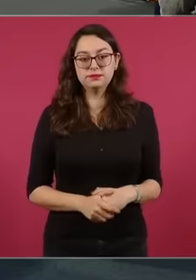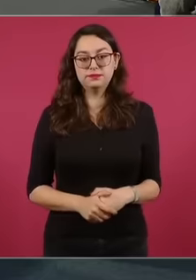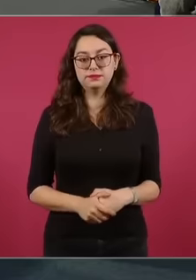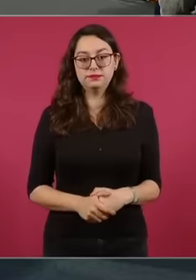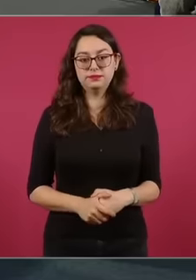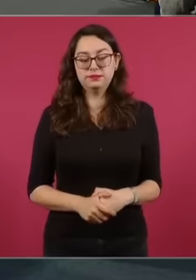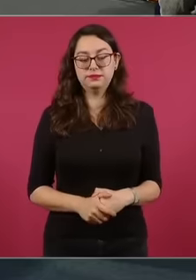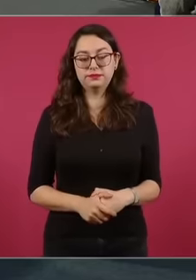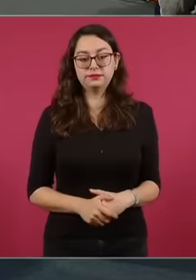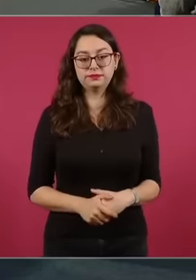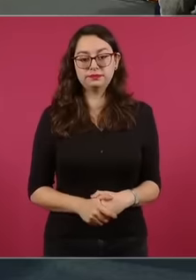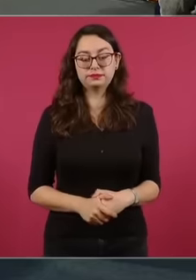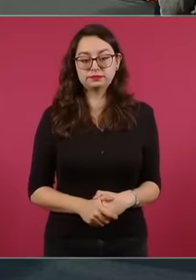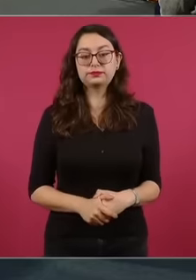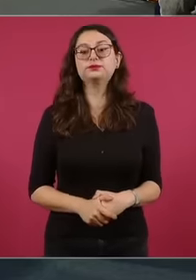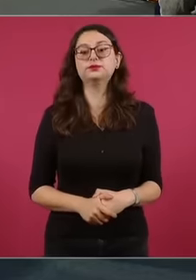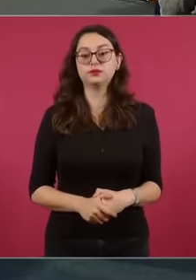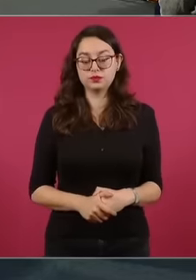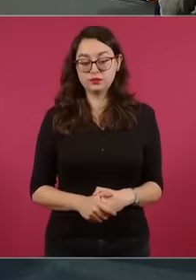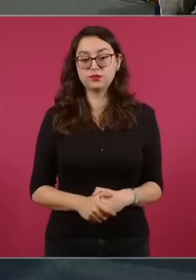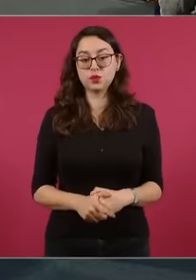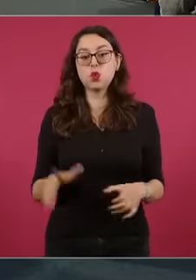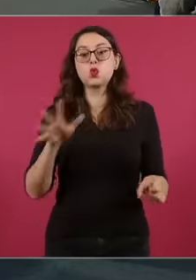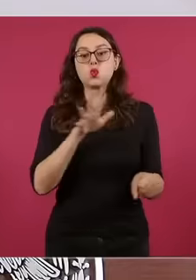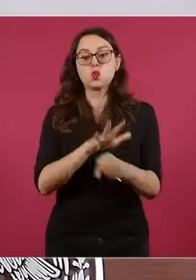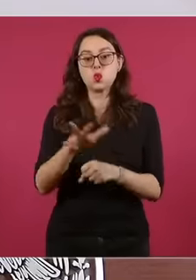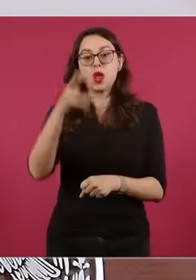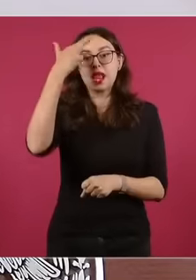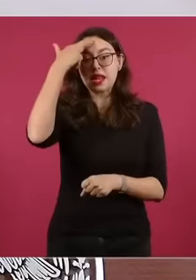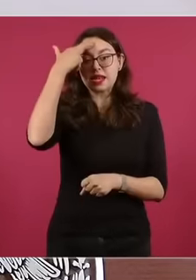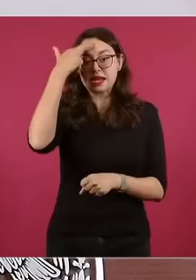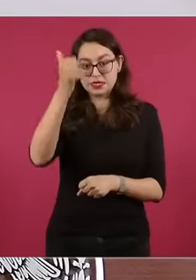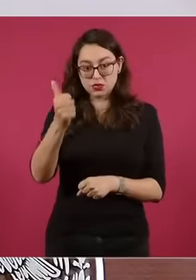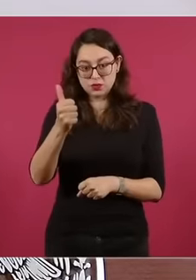Claro que sí. La razón es porque estos juicios